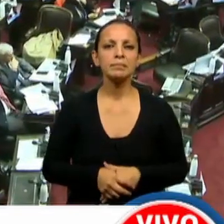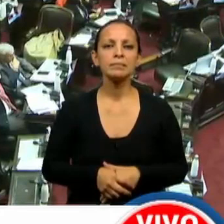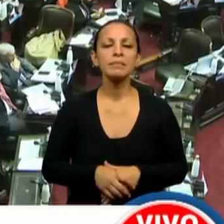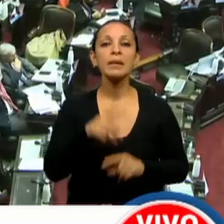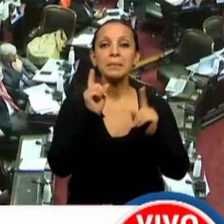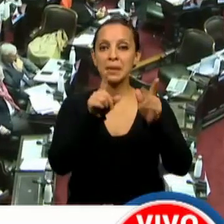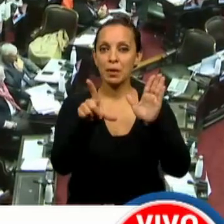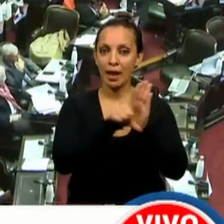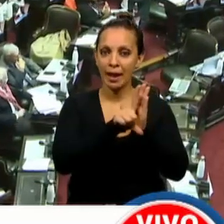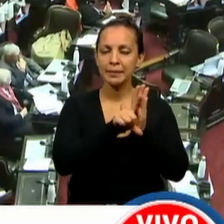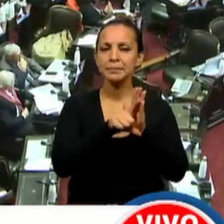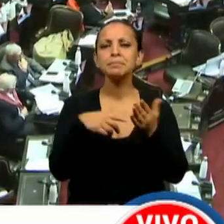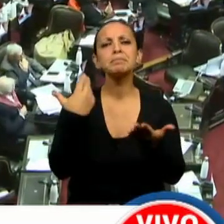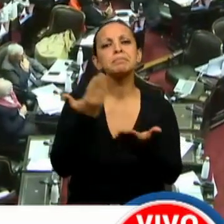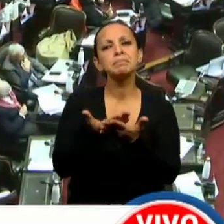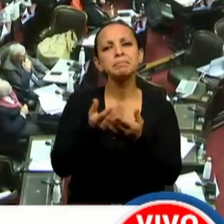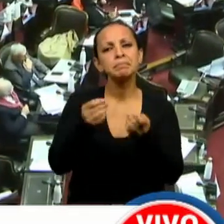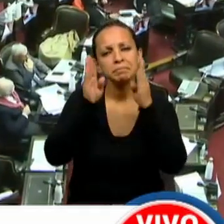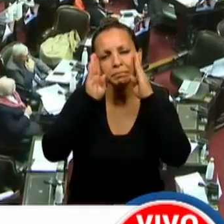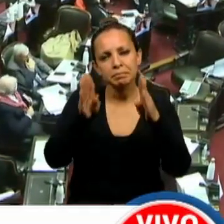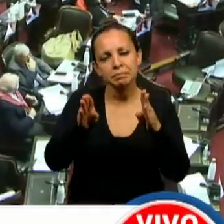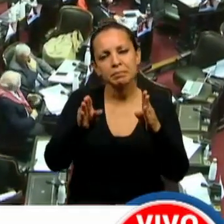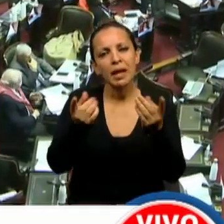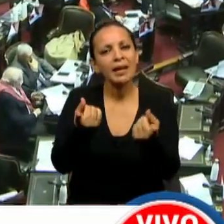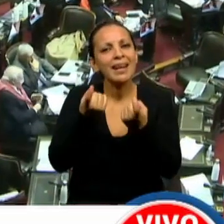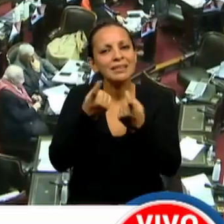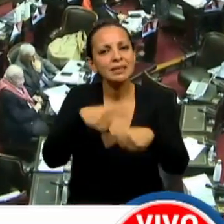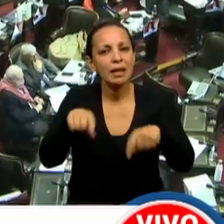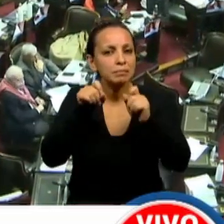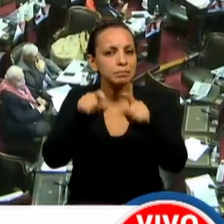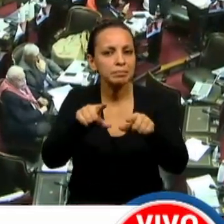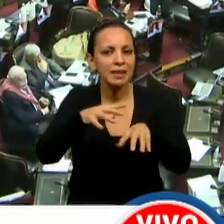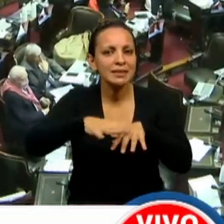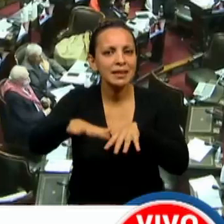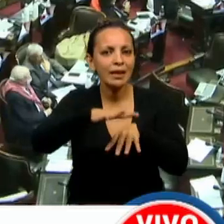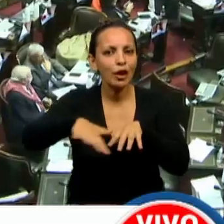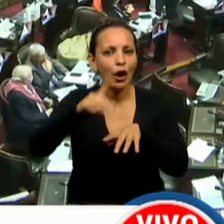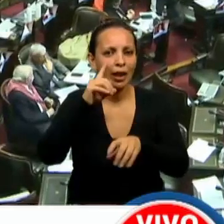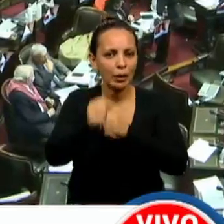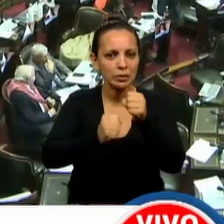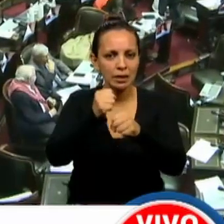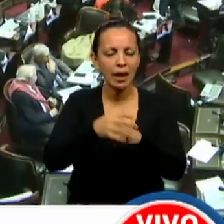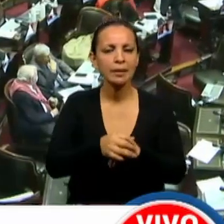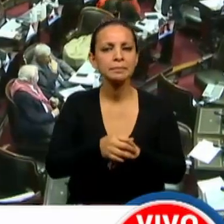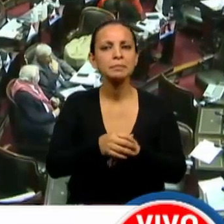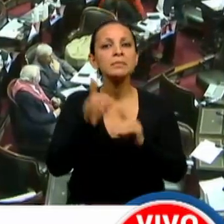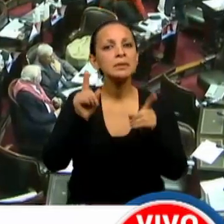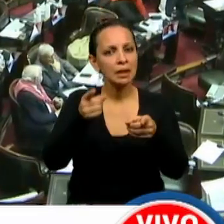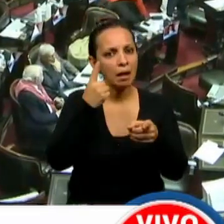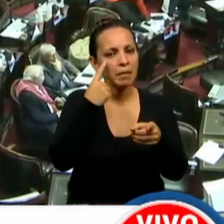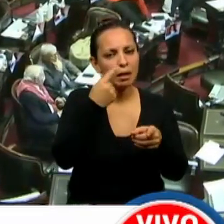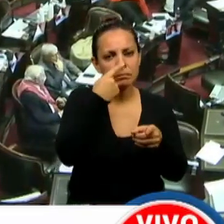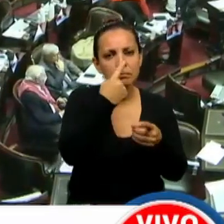Esta ley propone atender las necesidades específicas del sector, sin descuidar el interés de los consumidores.